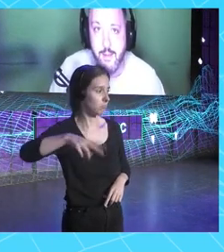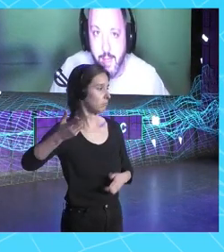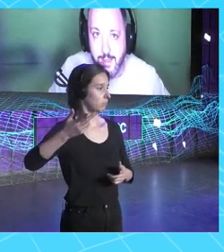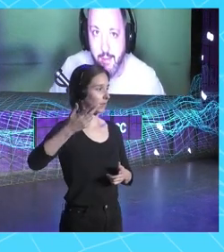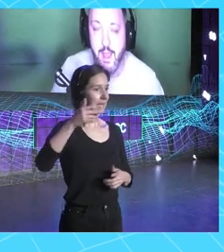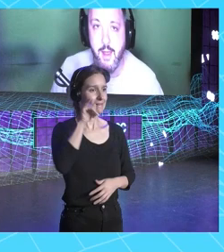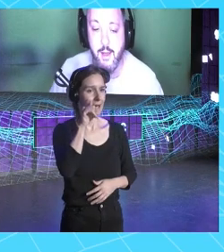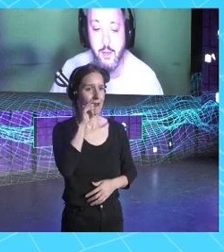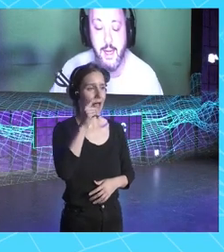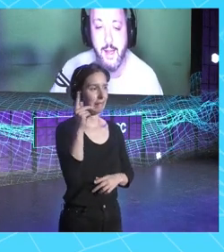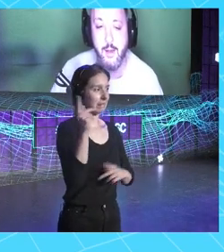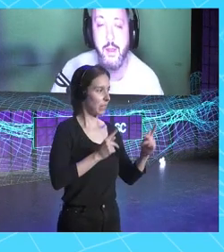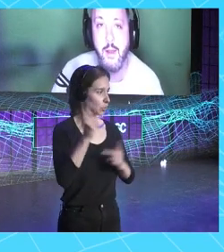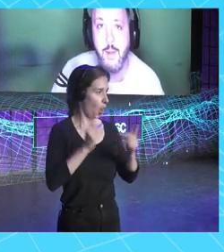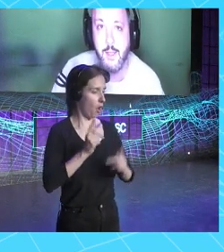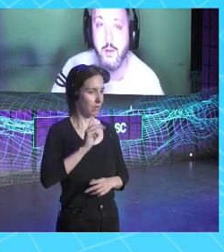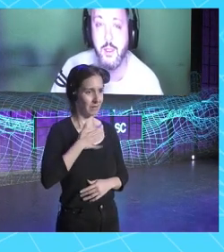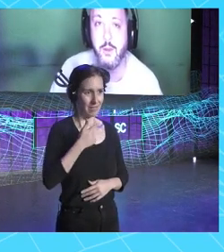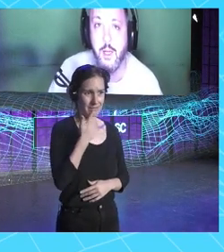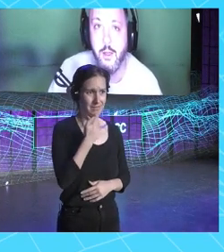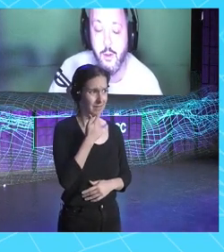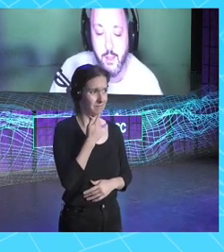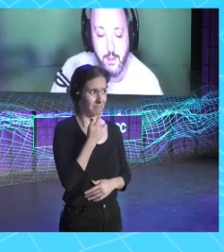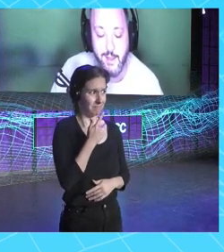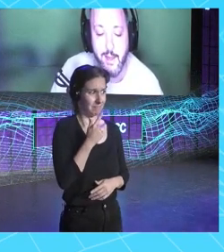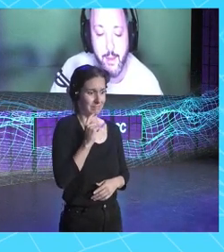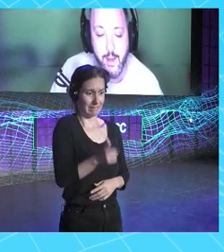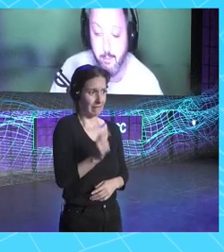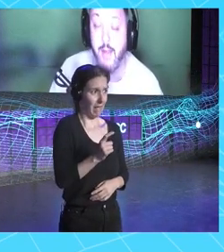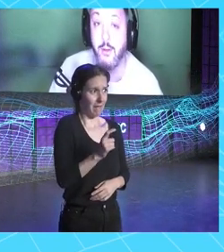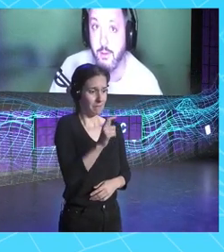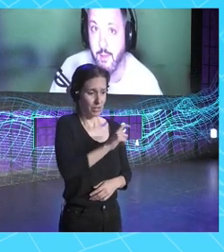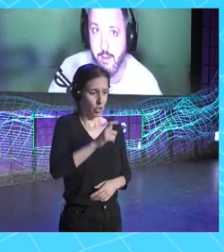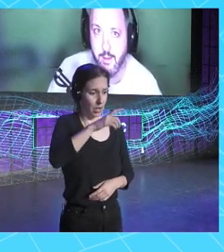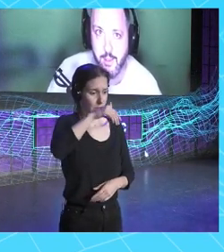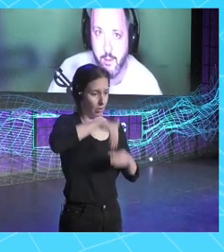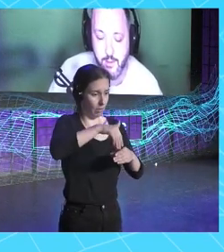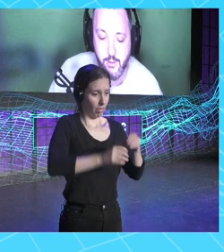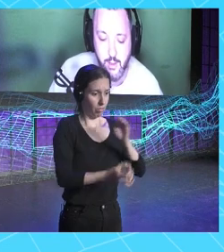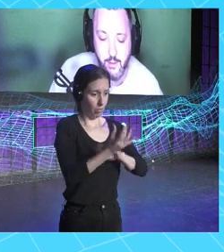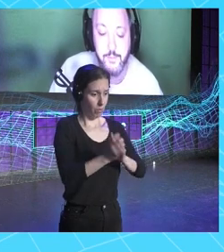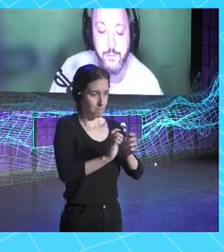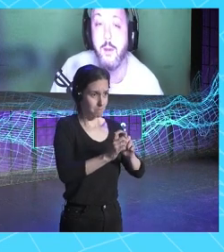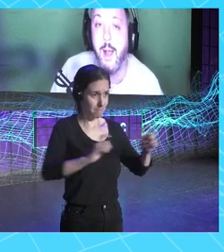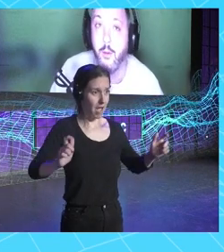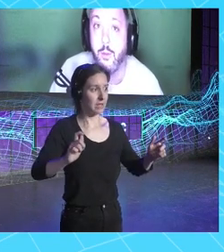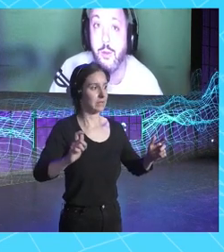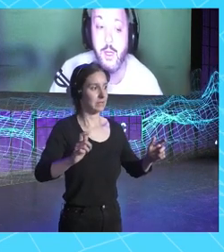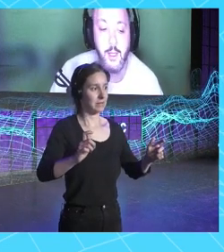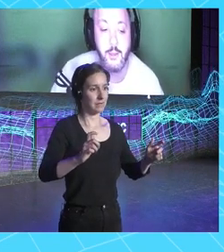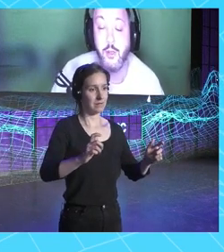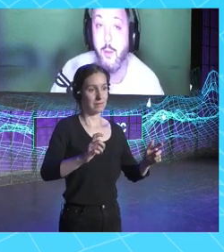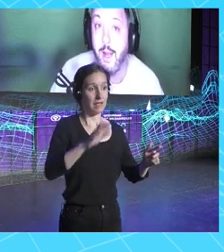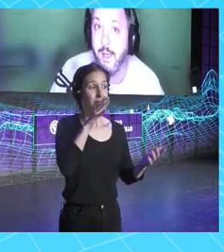la tendencia es hacia allá o sea cada vez hay más creadores de contenido y cada vez hay menos grandes creadores de contenido y va y Rubius